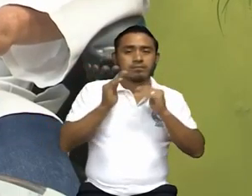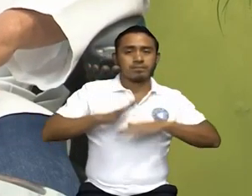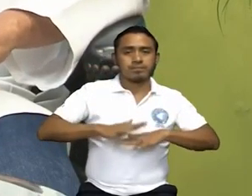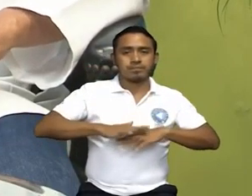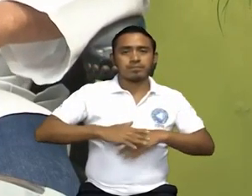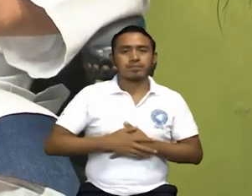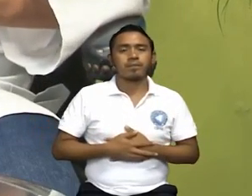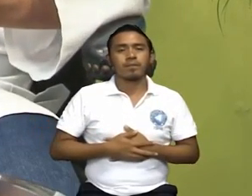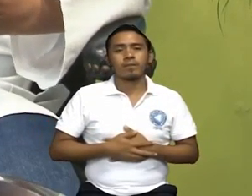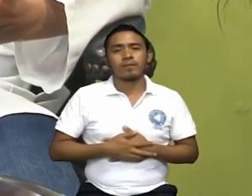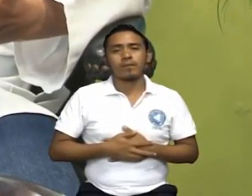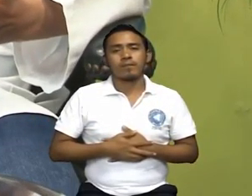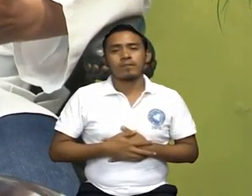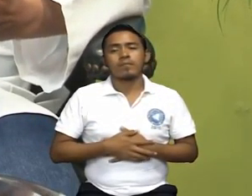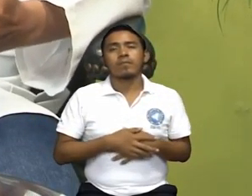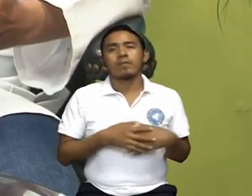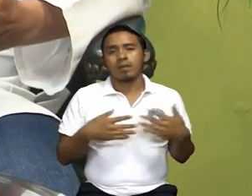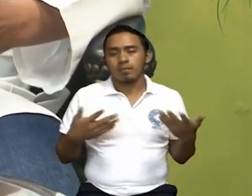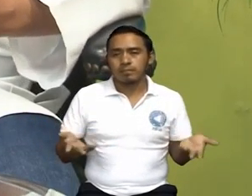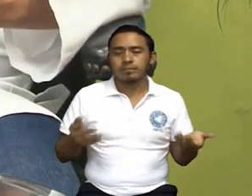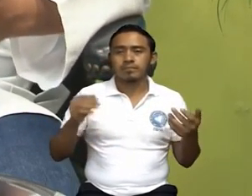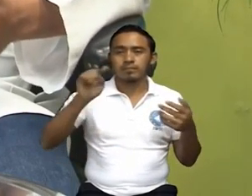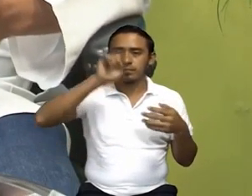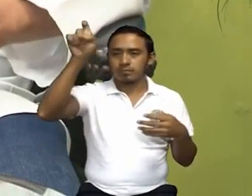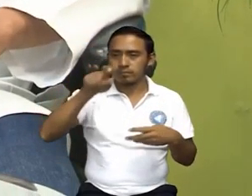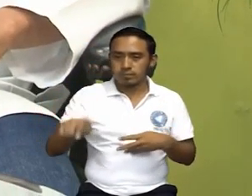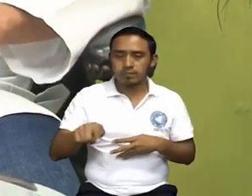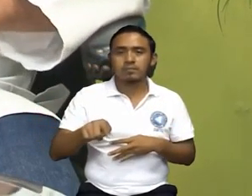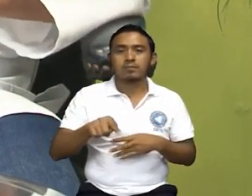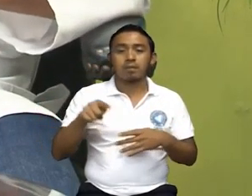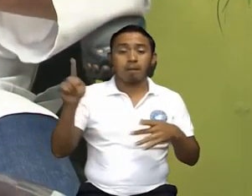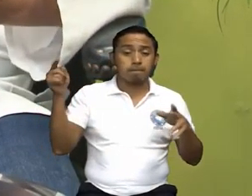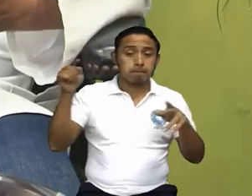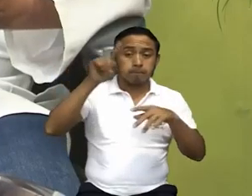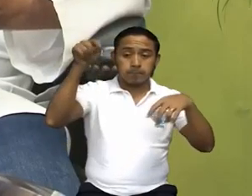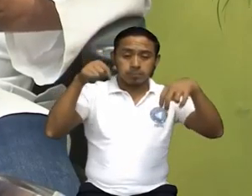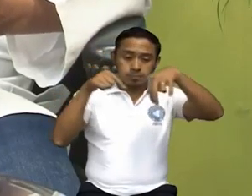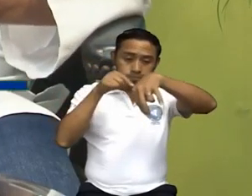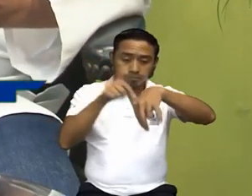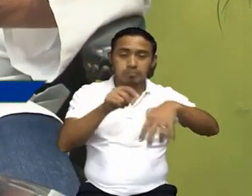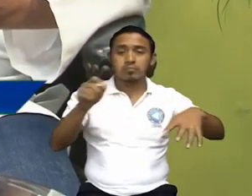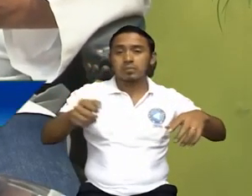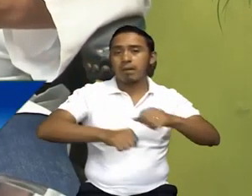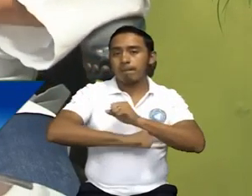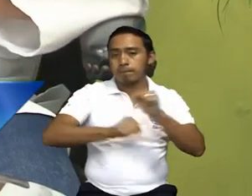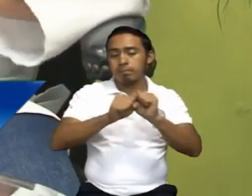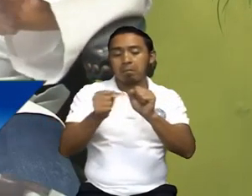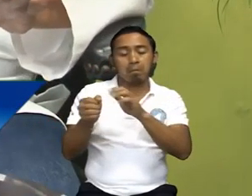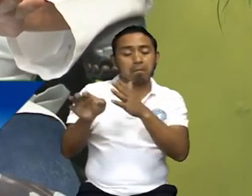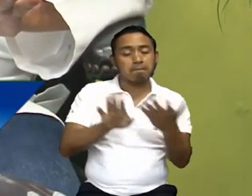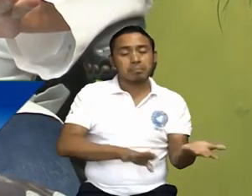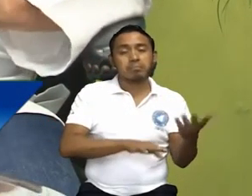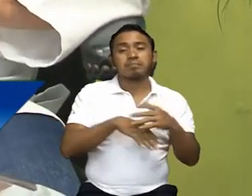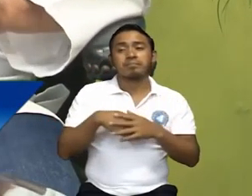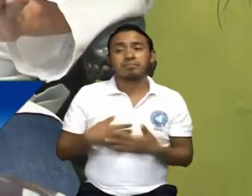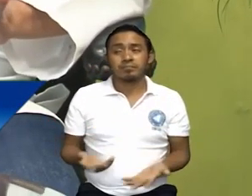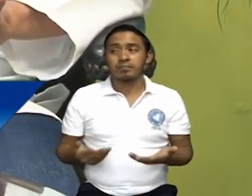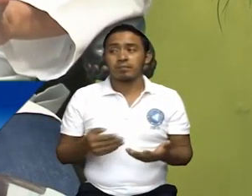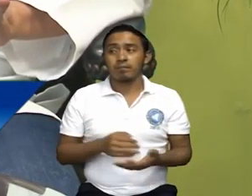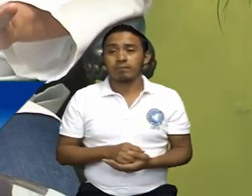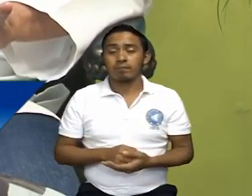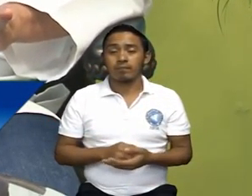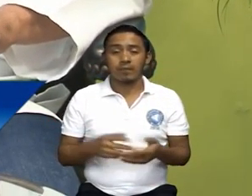¿verdad? Además de los rayos que pueden fulminar a una persona porque son descargas grandes, que te